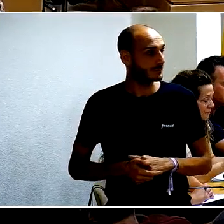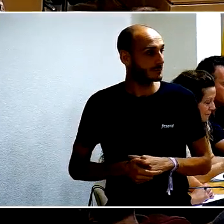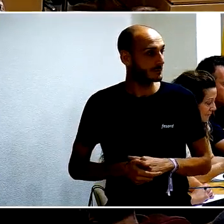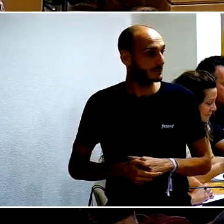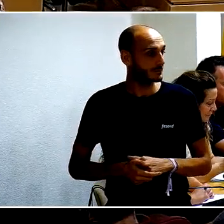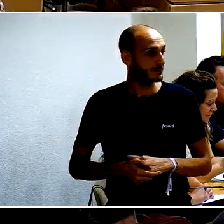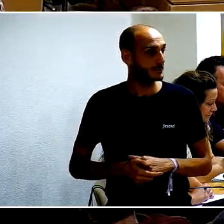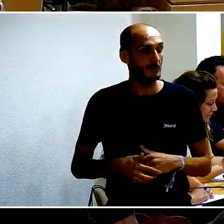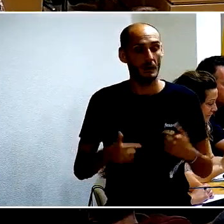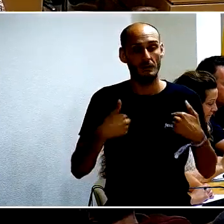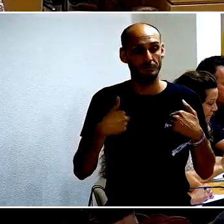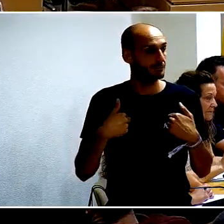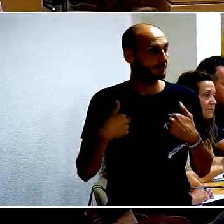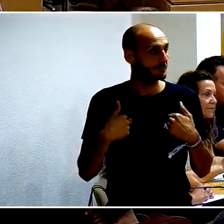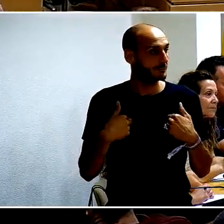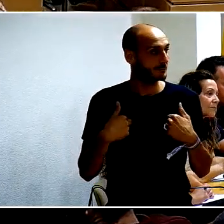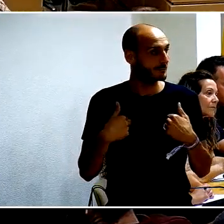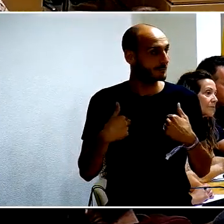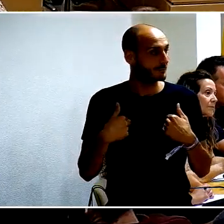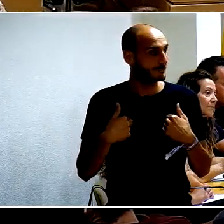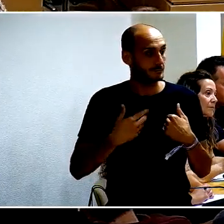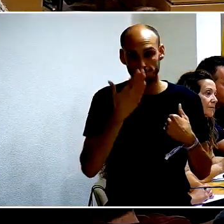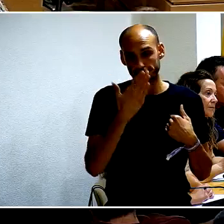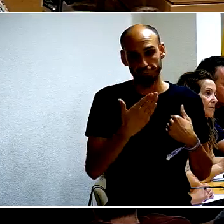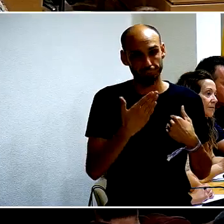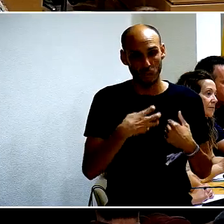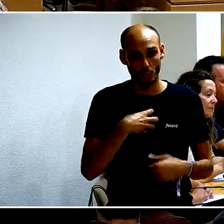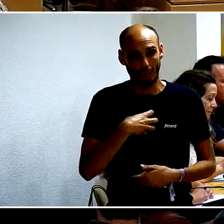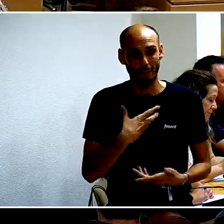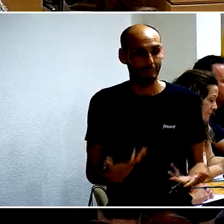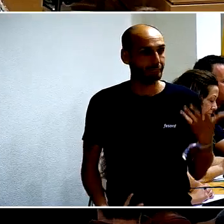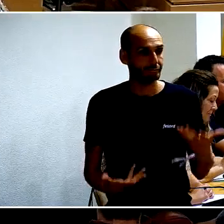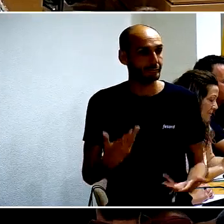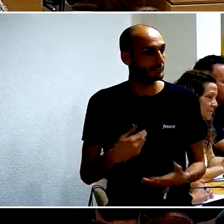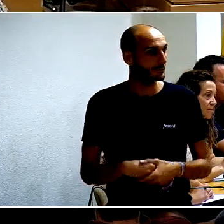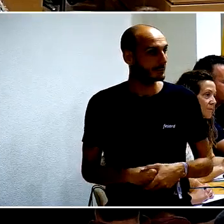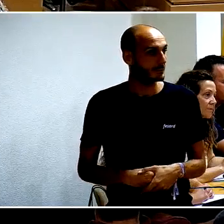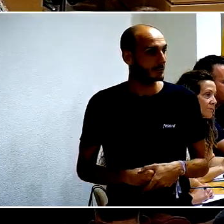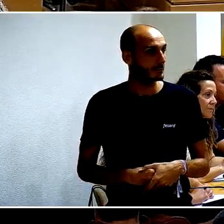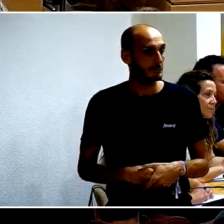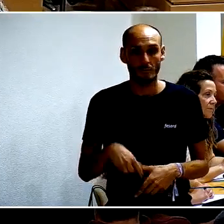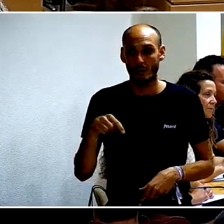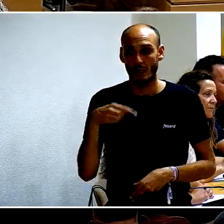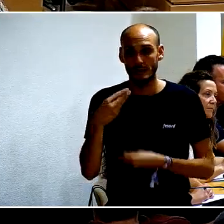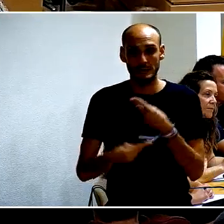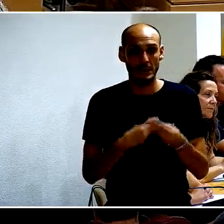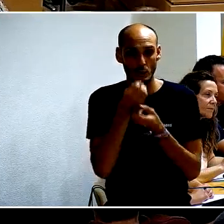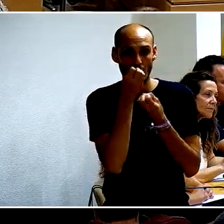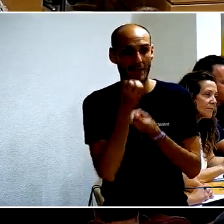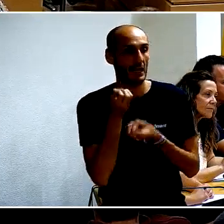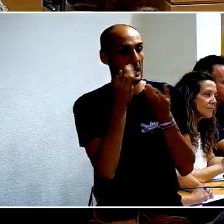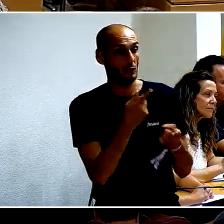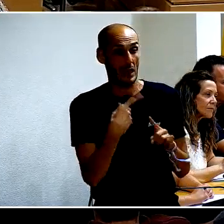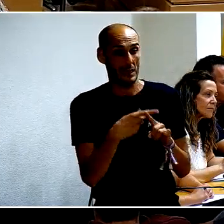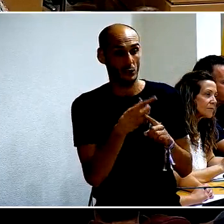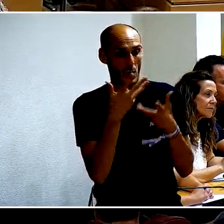De veres, no puc... És que així s'ha fet una... s'ha fet una declaració, s'ha dit